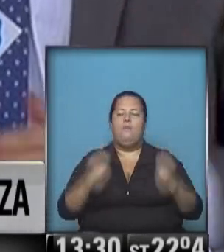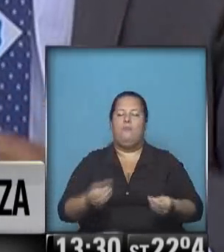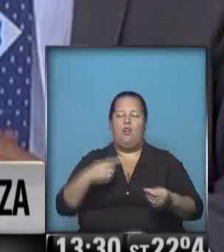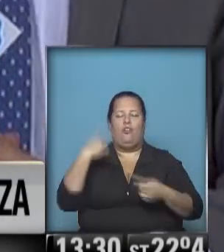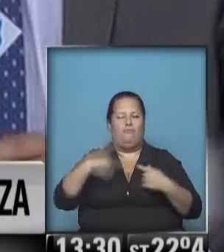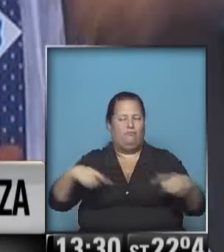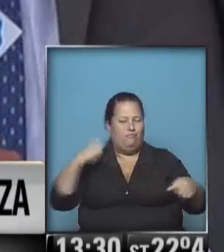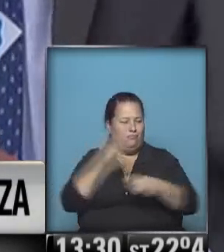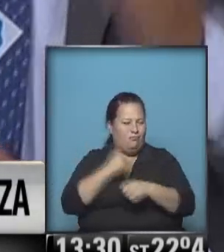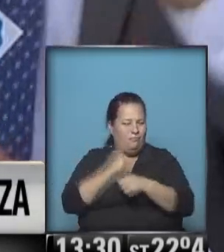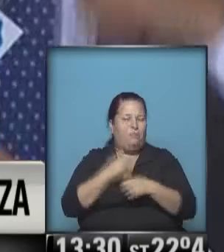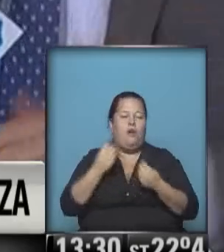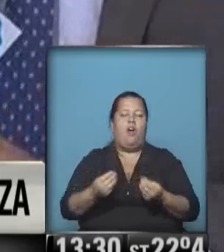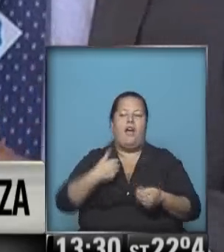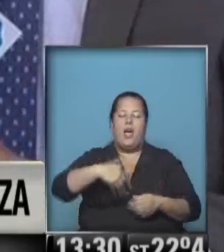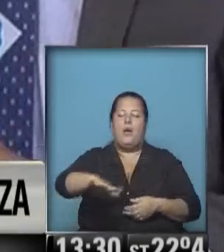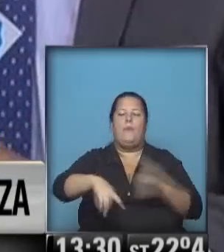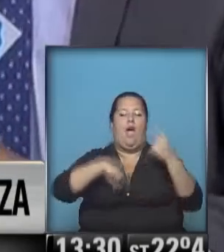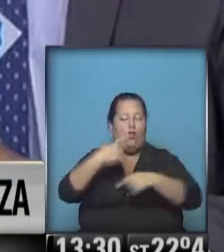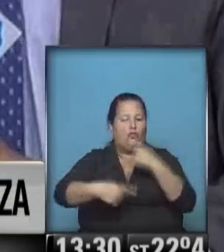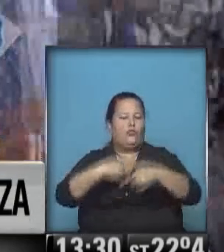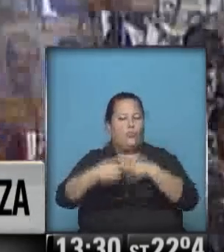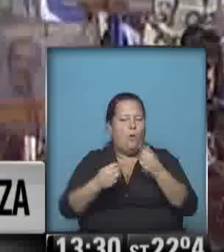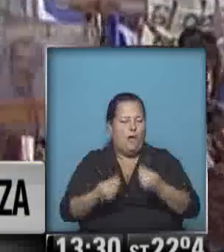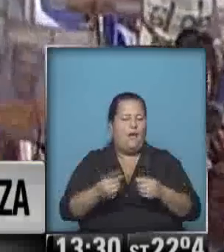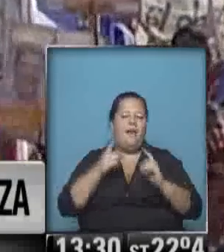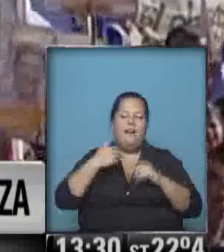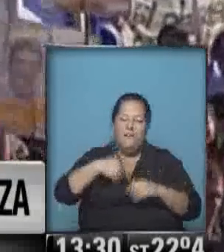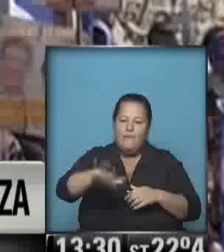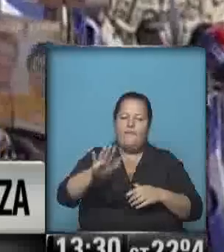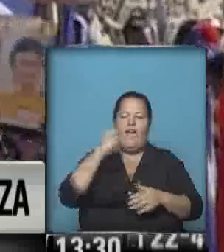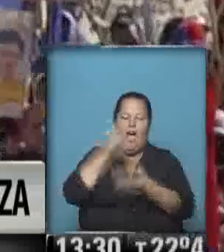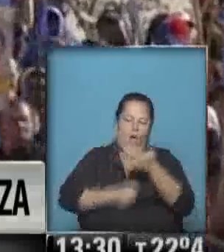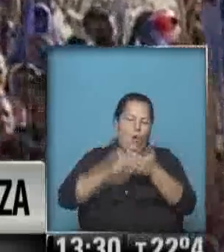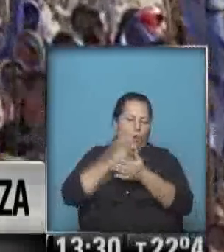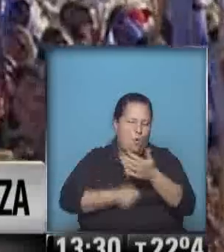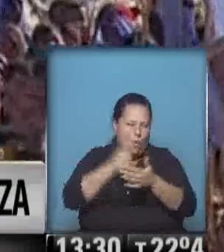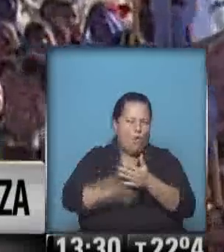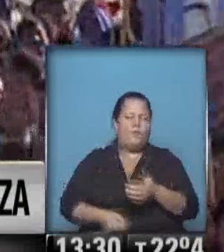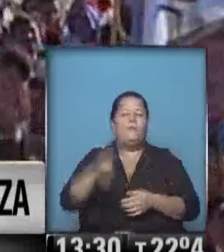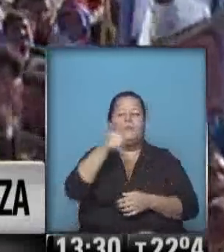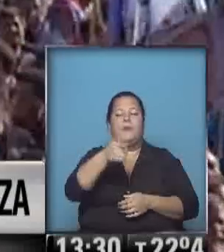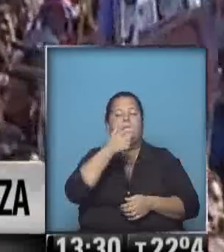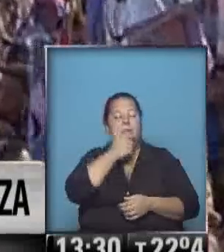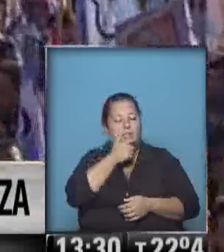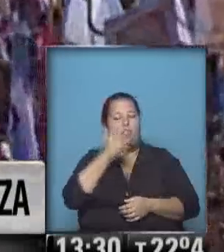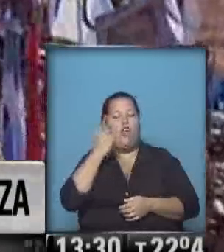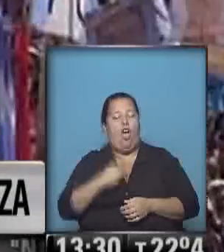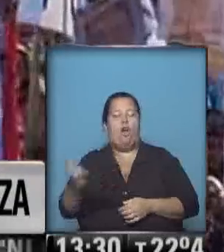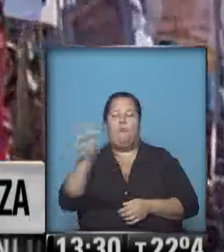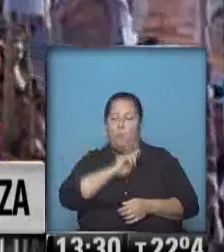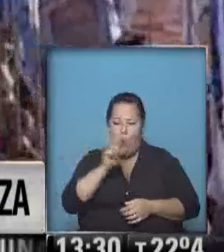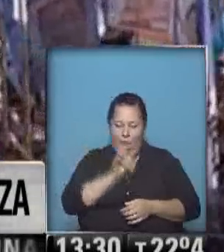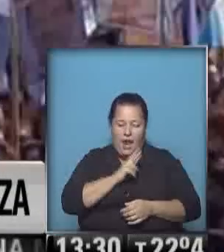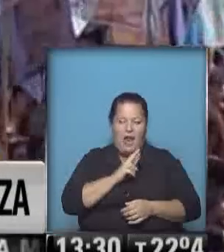que se ha hecho, porque lo que vamos a seguir construyendo y lo que vamos a seguir luchando, y a ustedes, mendocinas, mendocinos,